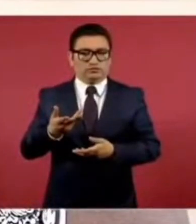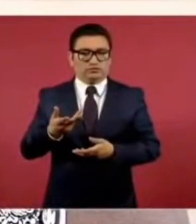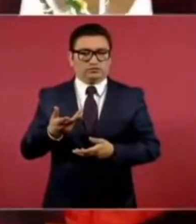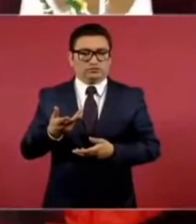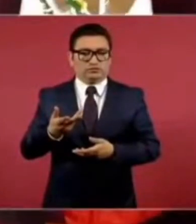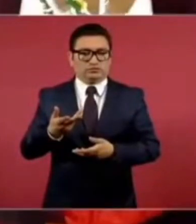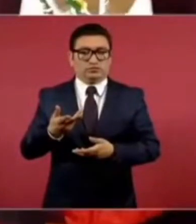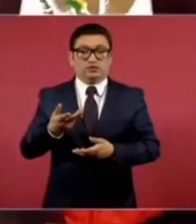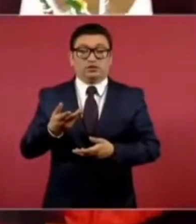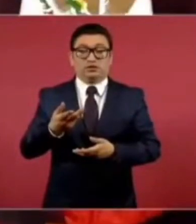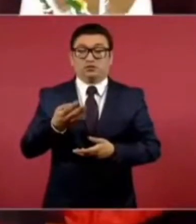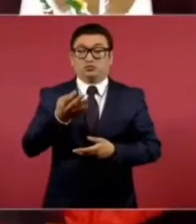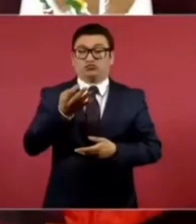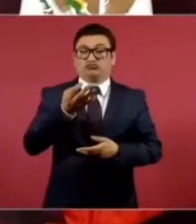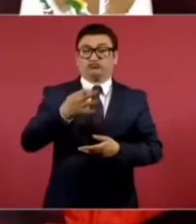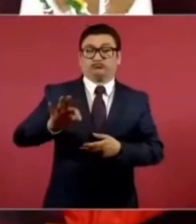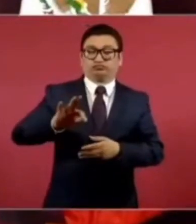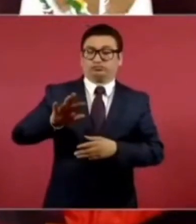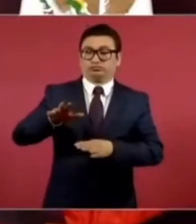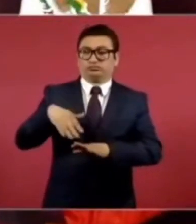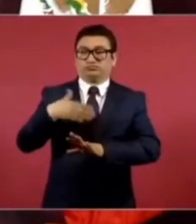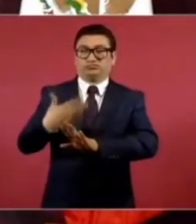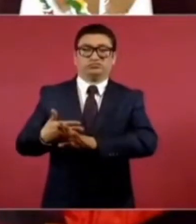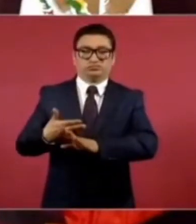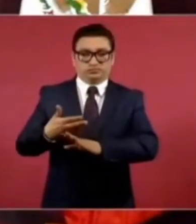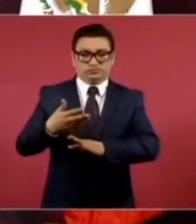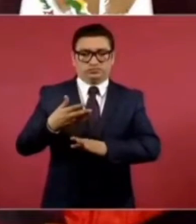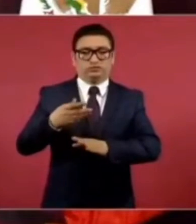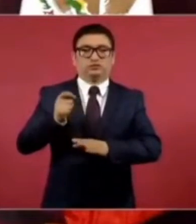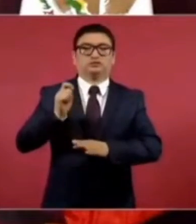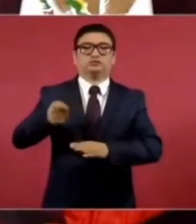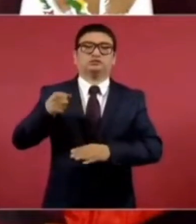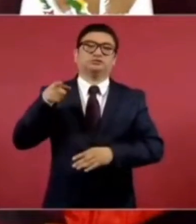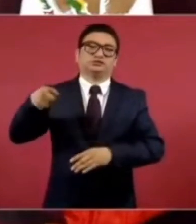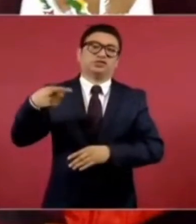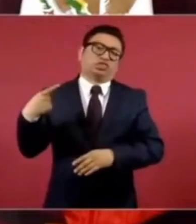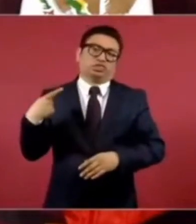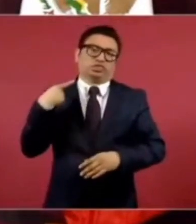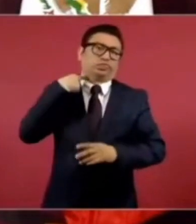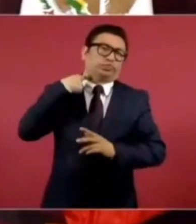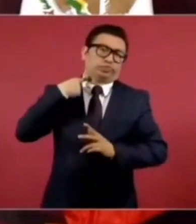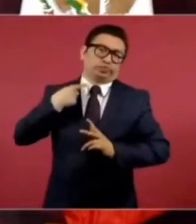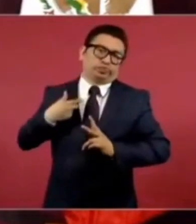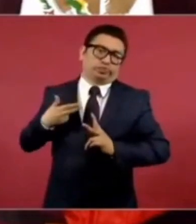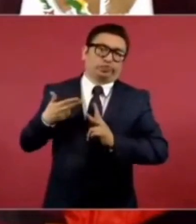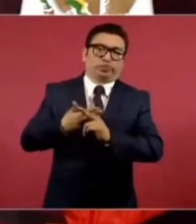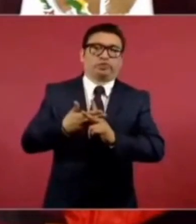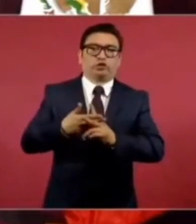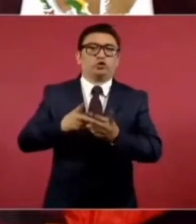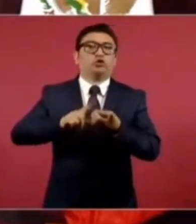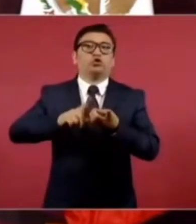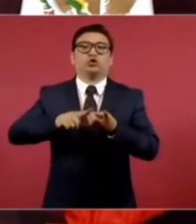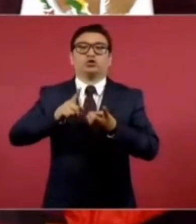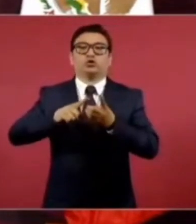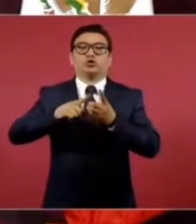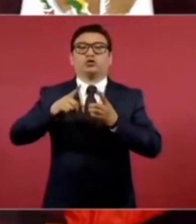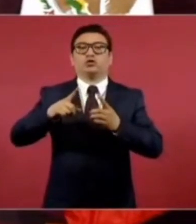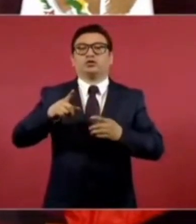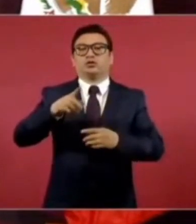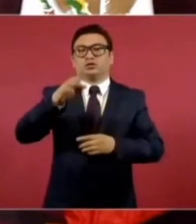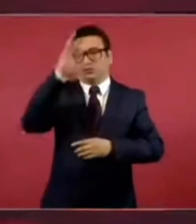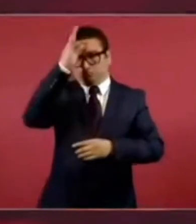la canallada de asesinarlo en plena misa.